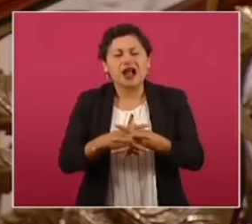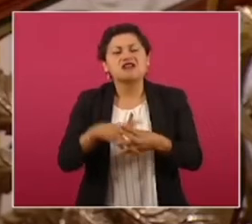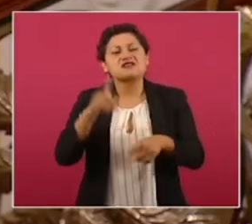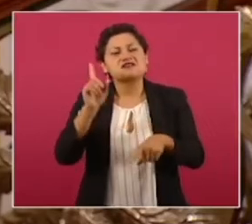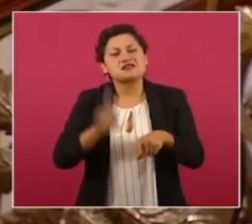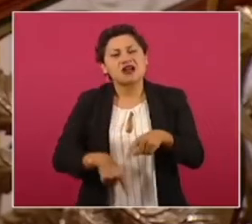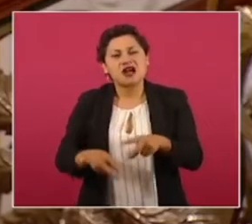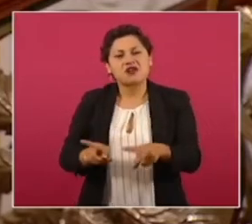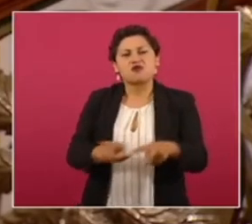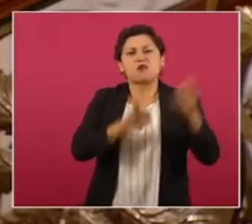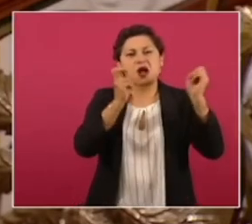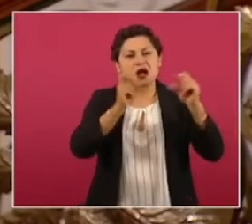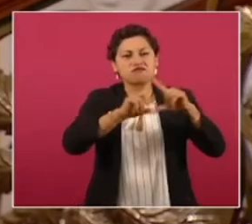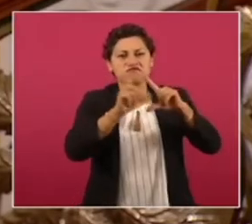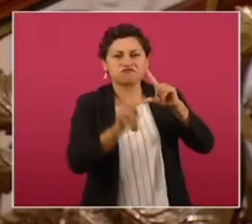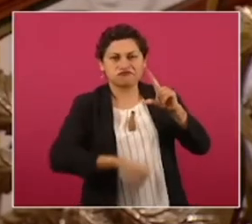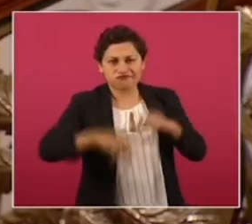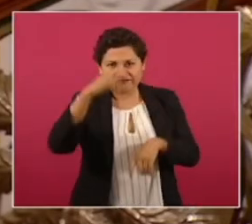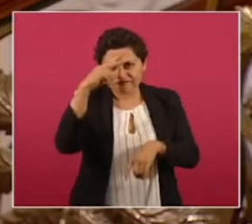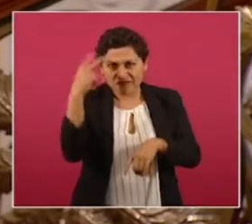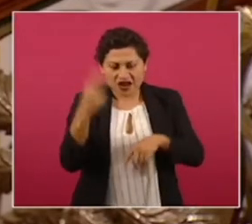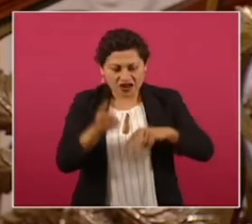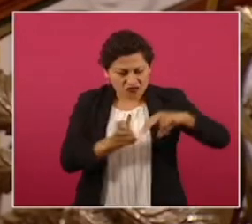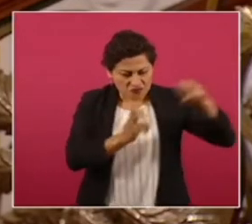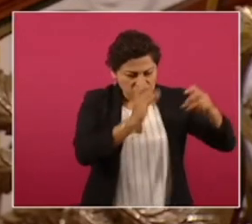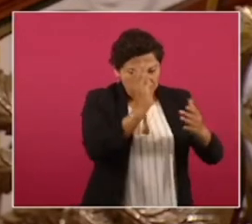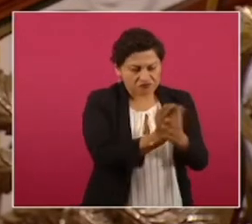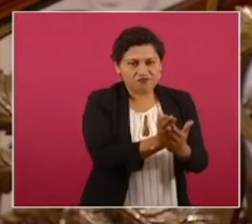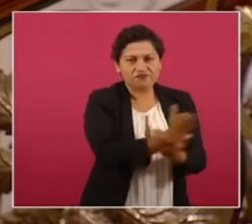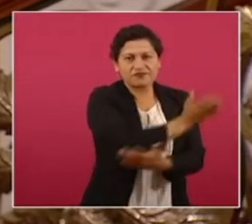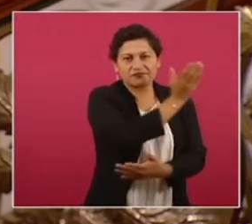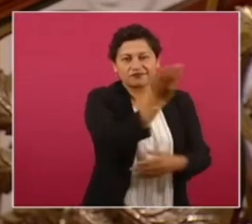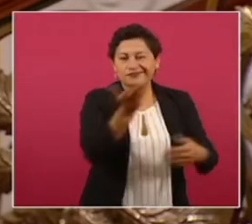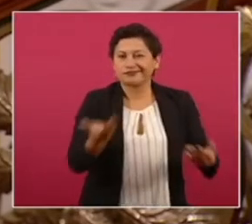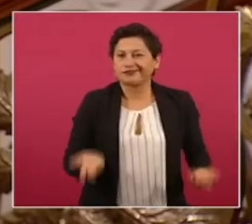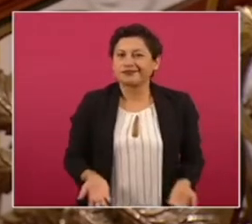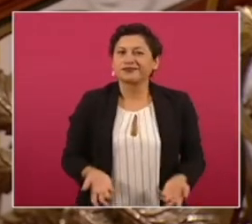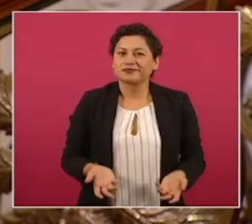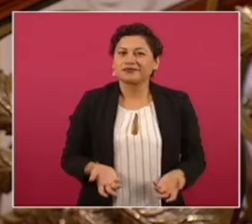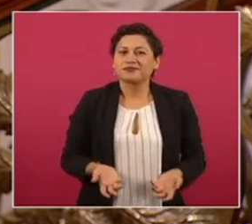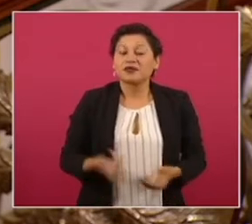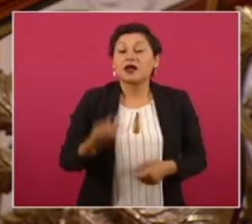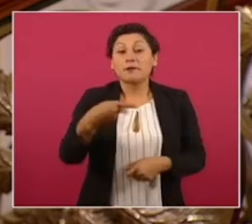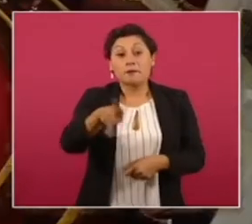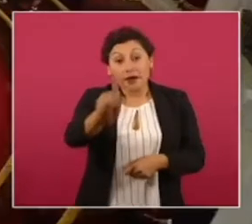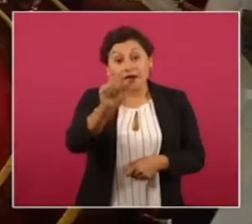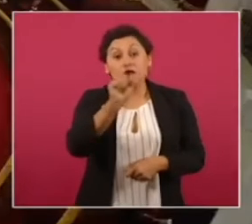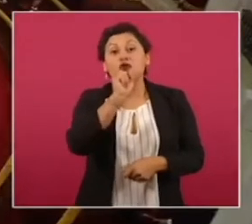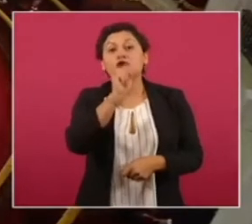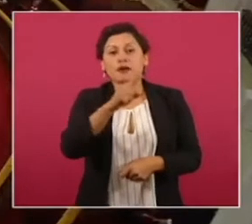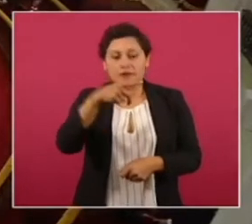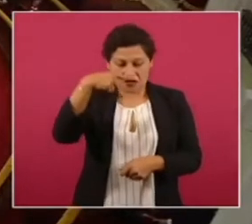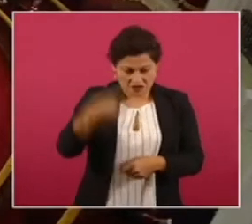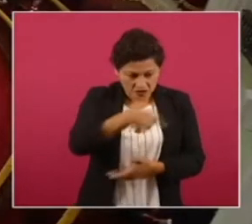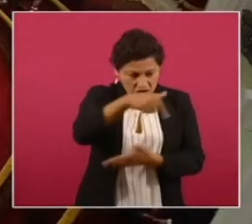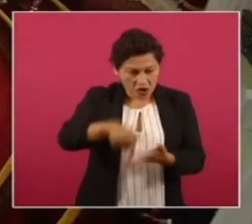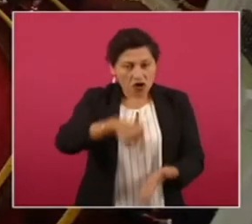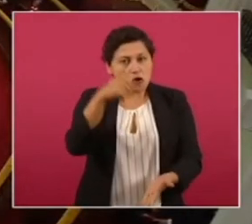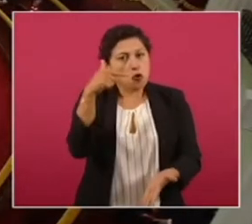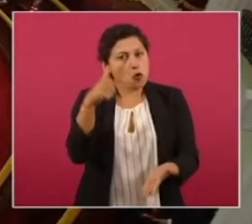nacional. Pero también fue bajo el ojo de la sabiduría que cubre este histórico